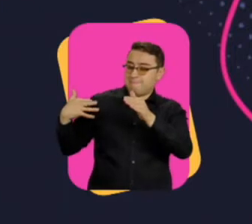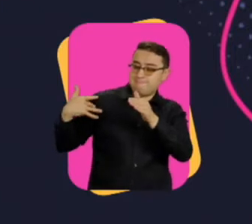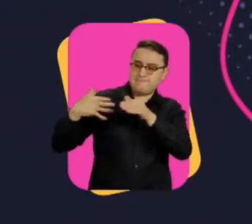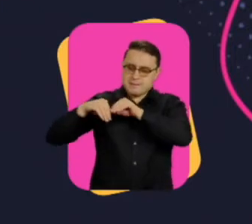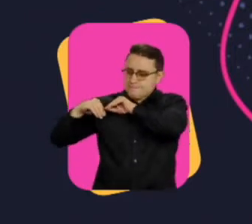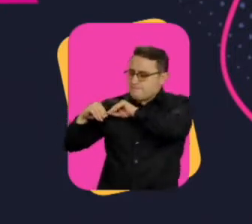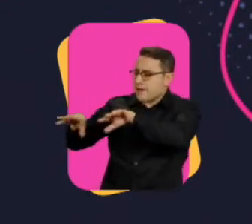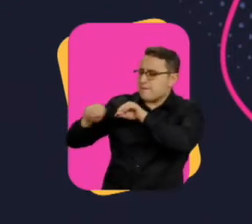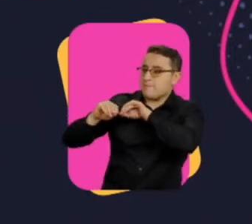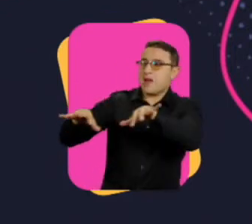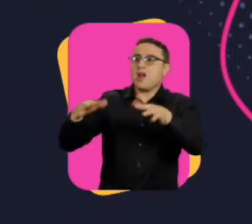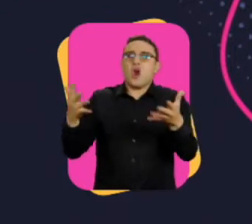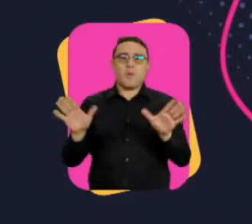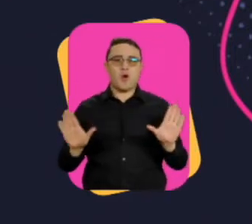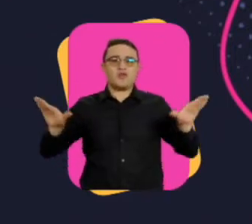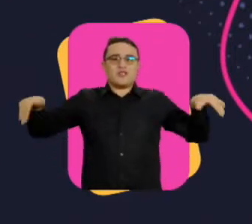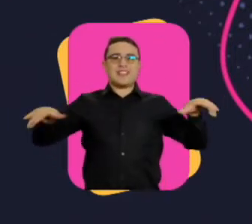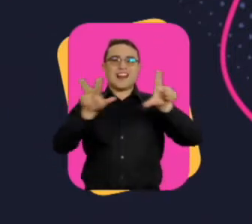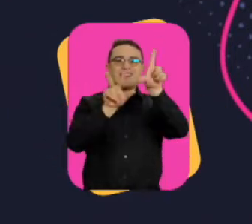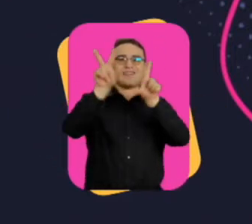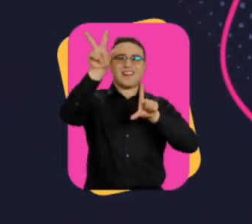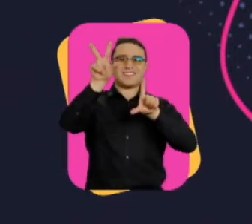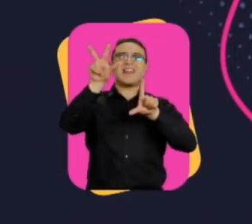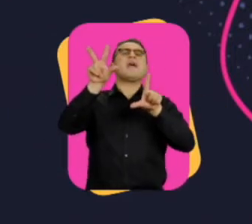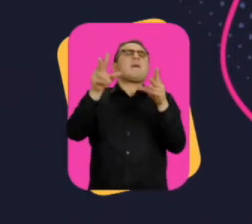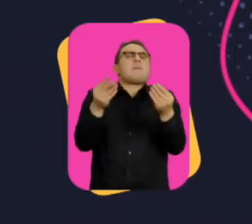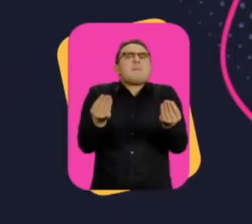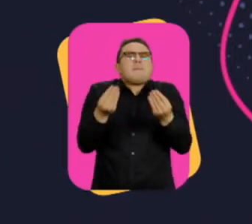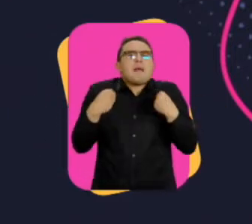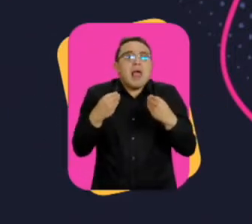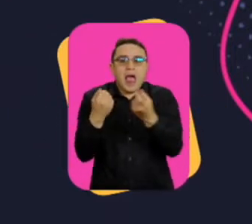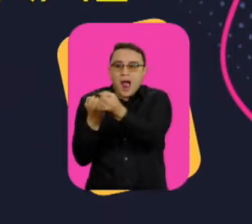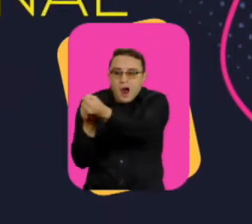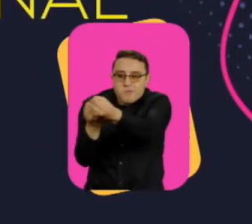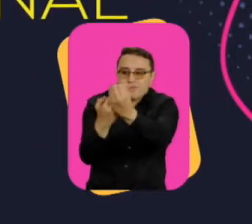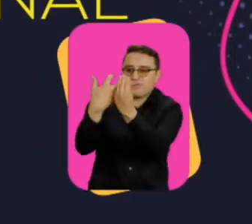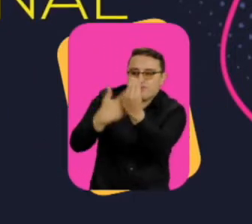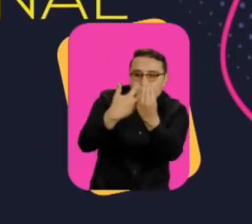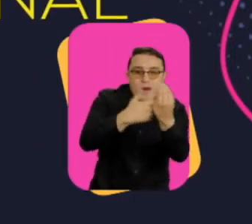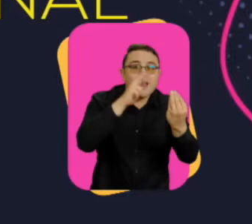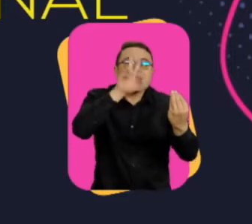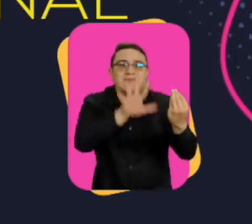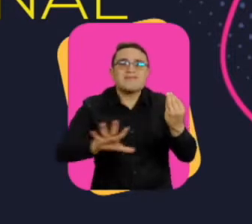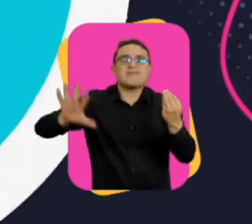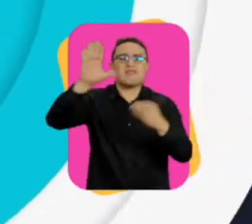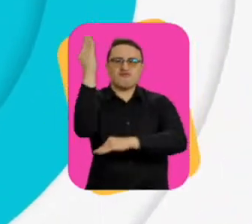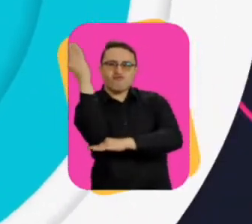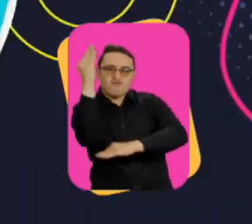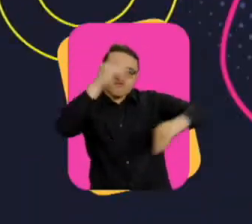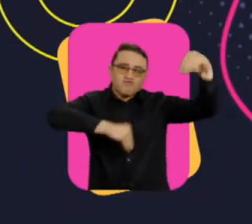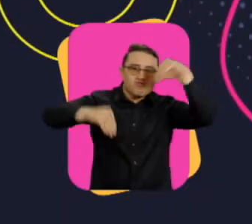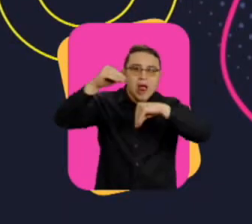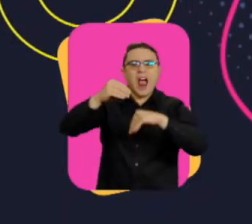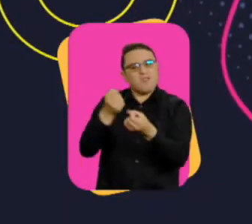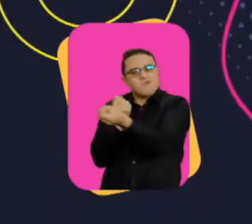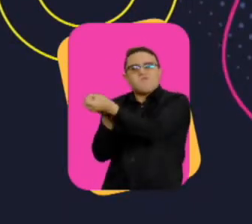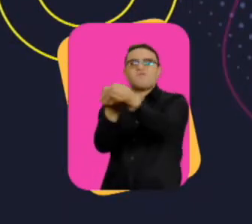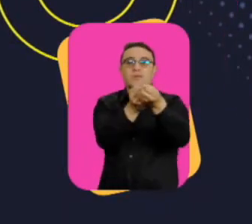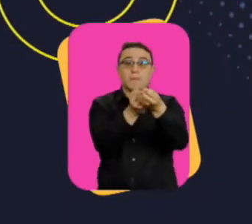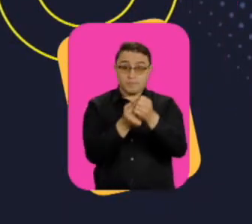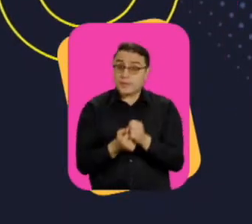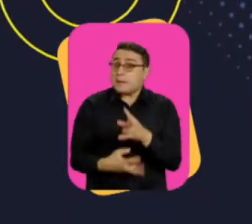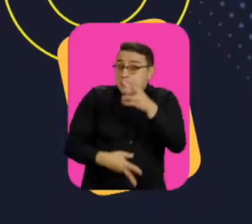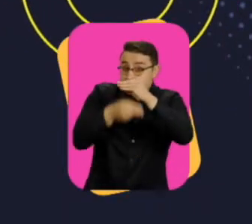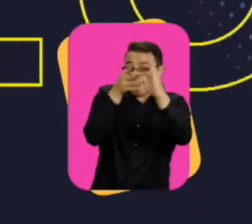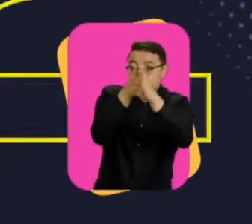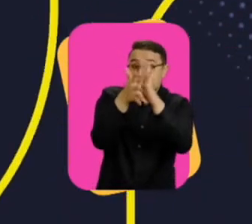la franja Sala 13, como parte de un plan para apoyar la industria nacional. Además, en 2020 se